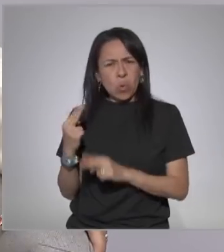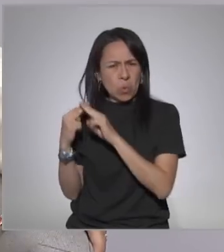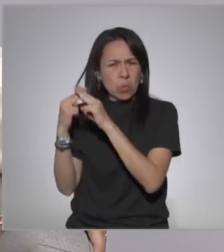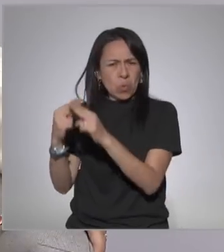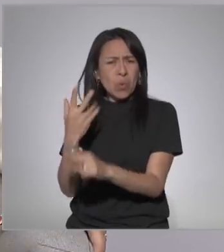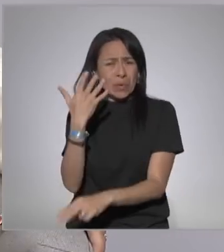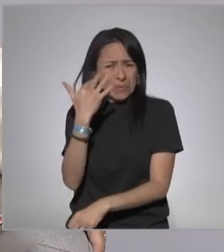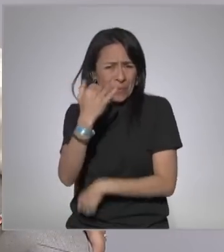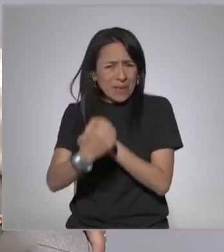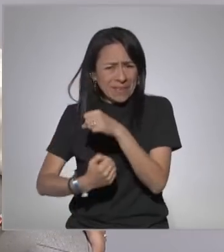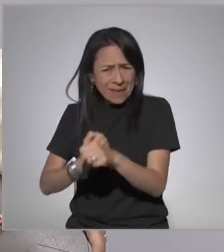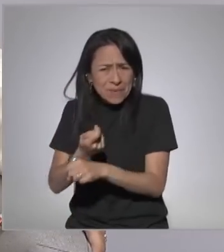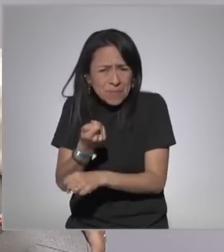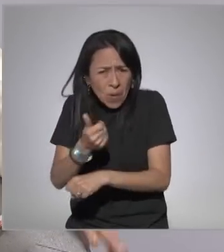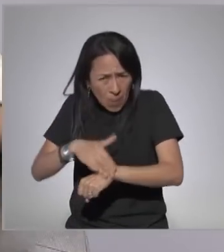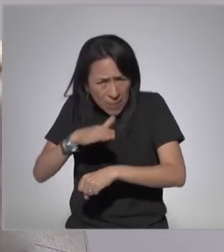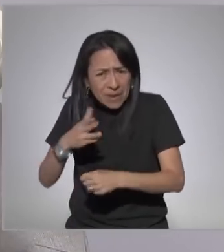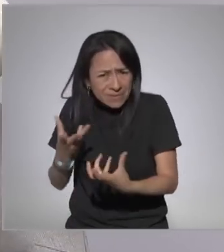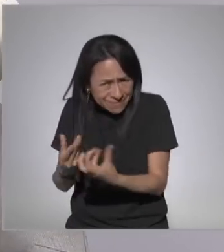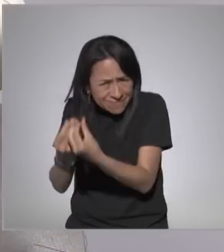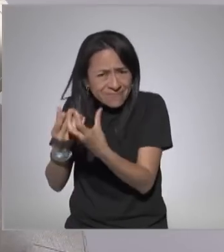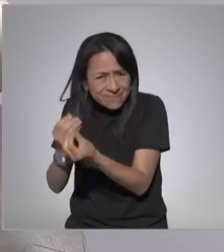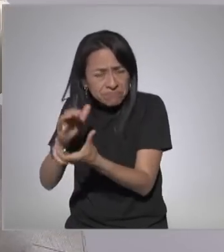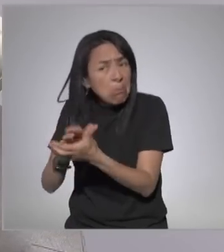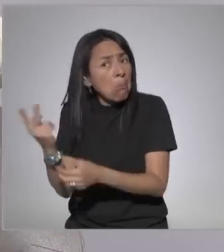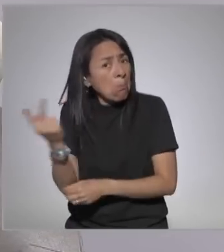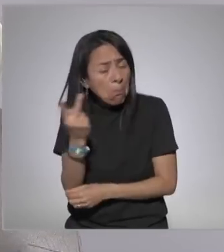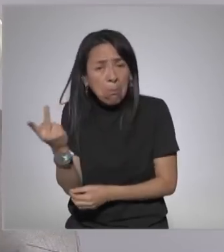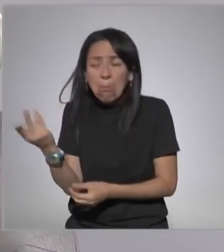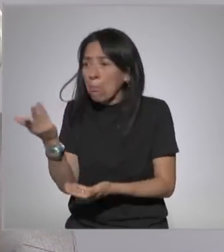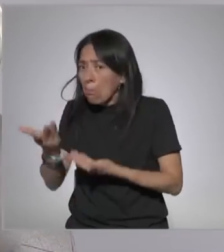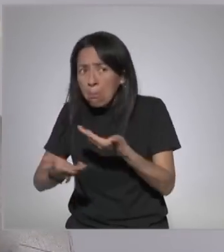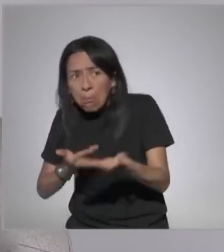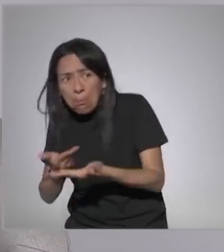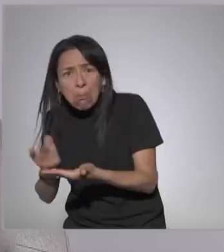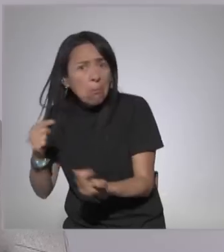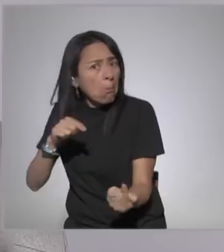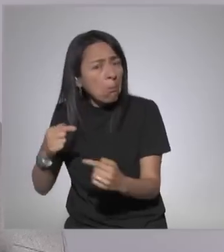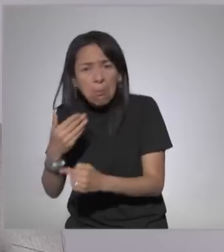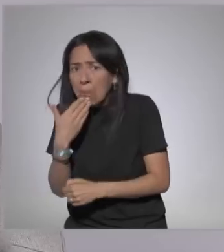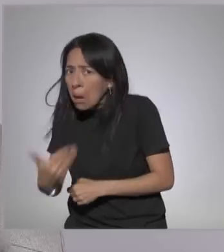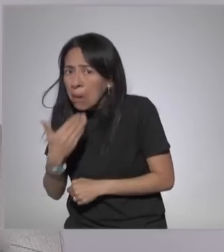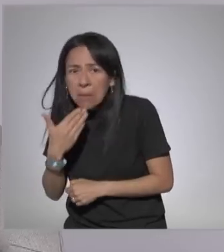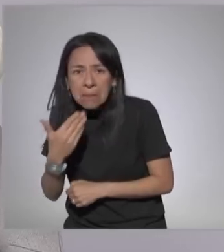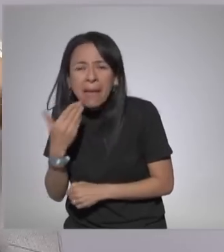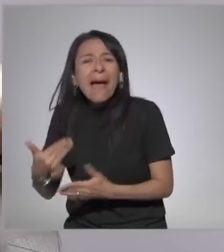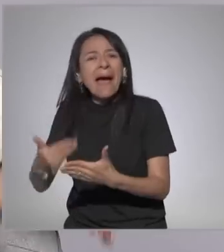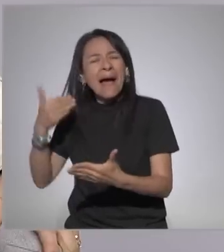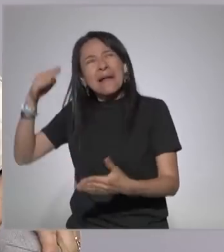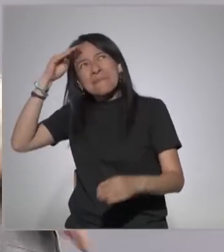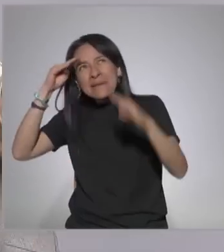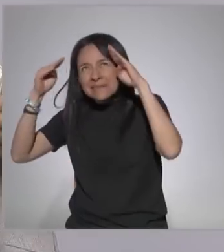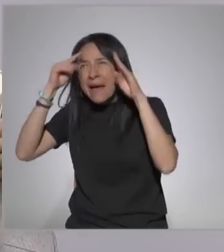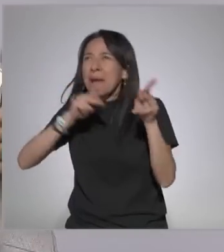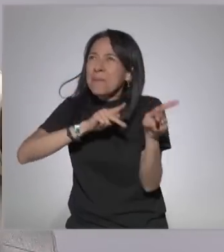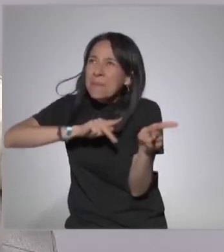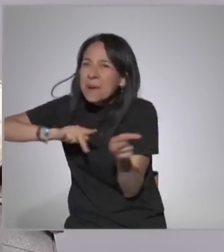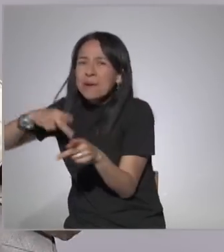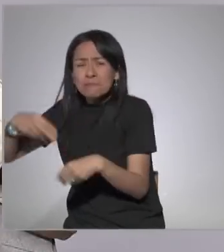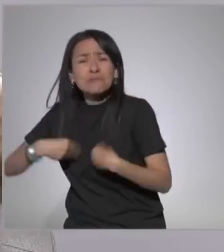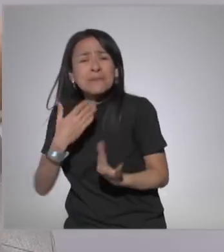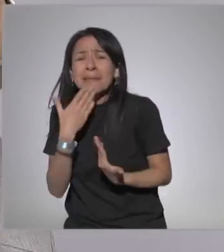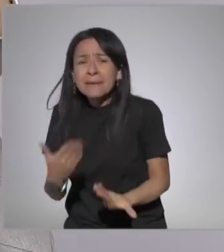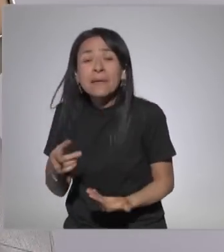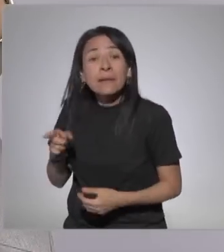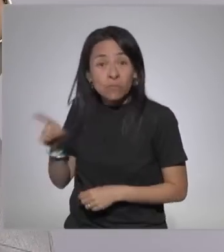se llevaban muy, muy bien, y todo... Su vida la planearon bastante bien. Ella se